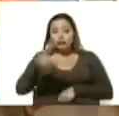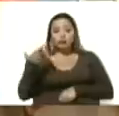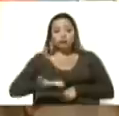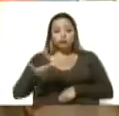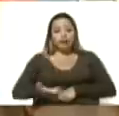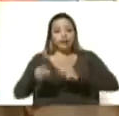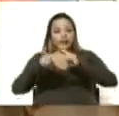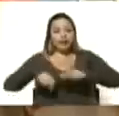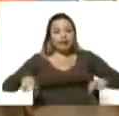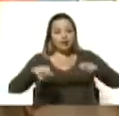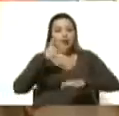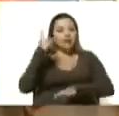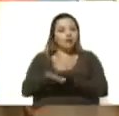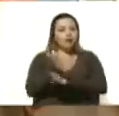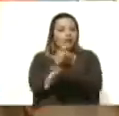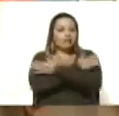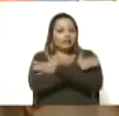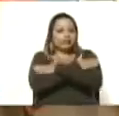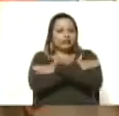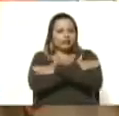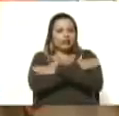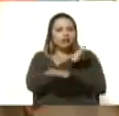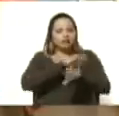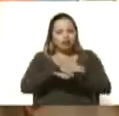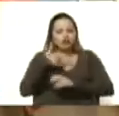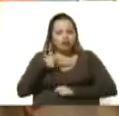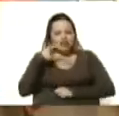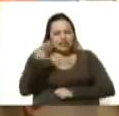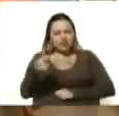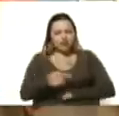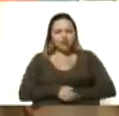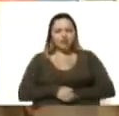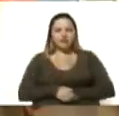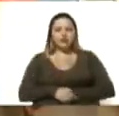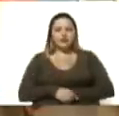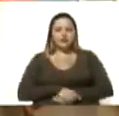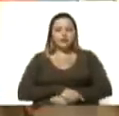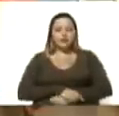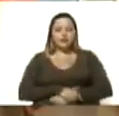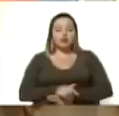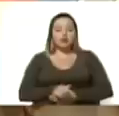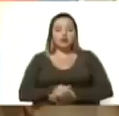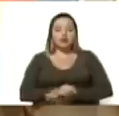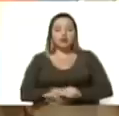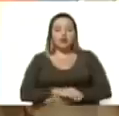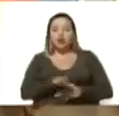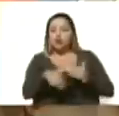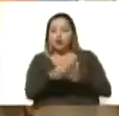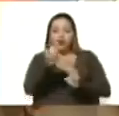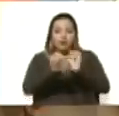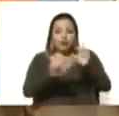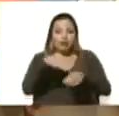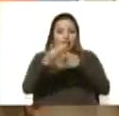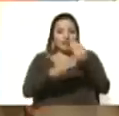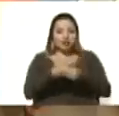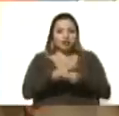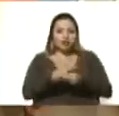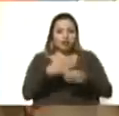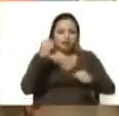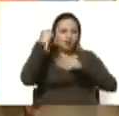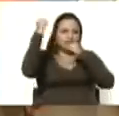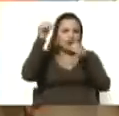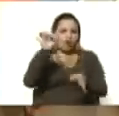que felicitar, porque yo califico todas estas audiencias realizadas como una victoria judicial del